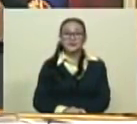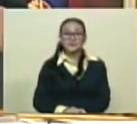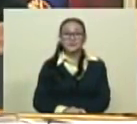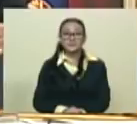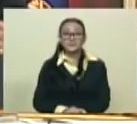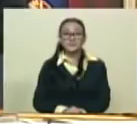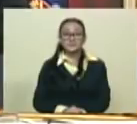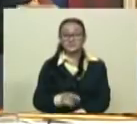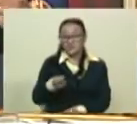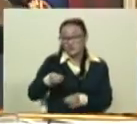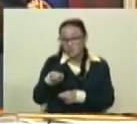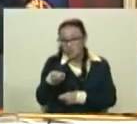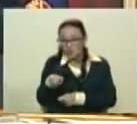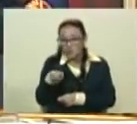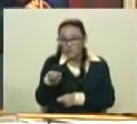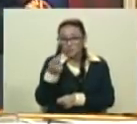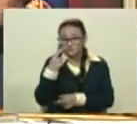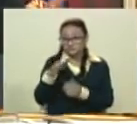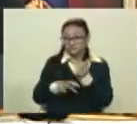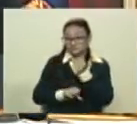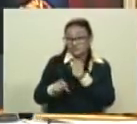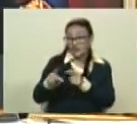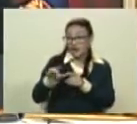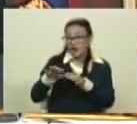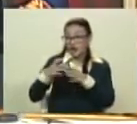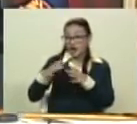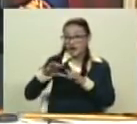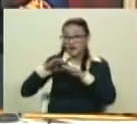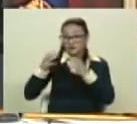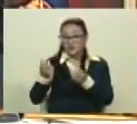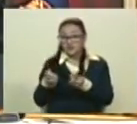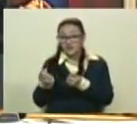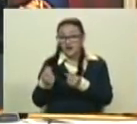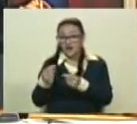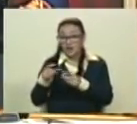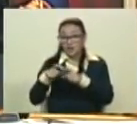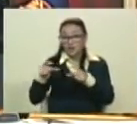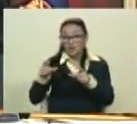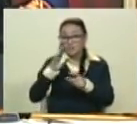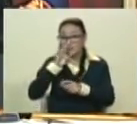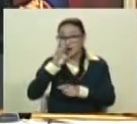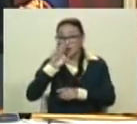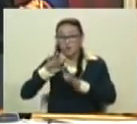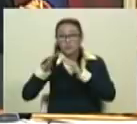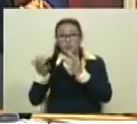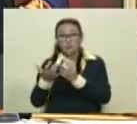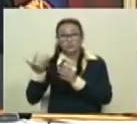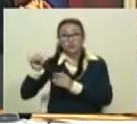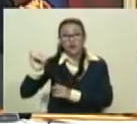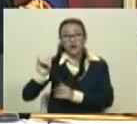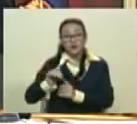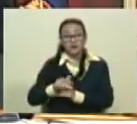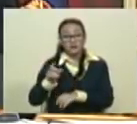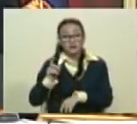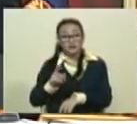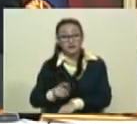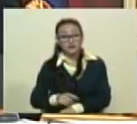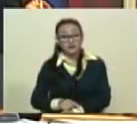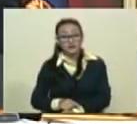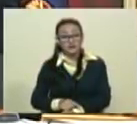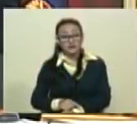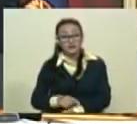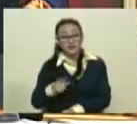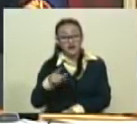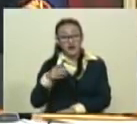Lo chantajearon porque le descubrieron cuentas en el mundo entero. ¿Por qué no lo dicen? ¿Por qué el Tiempo de Bogotá, el Espectador